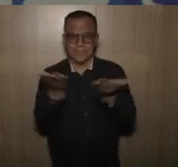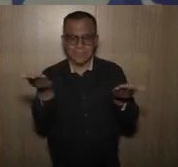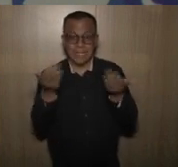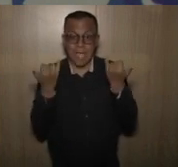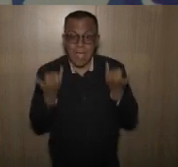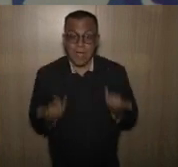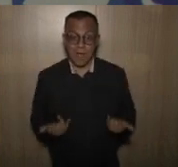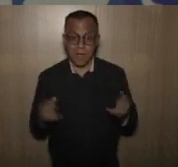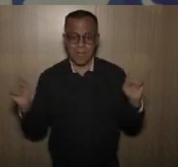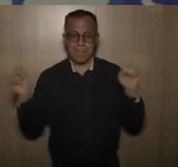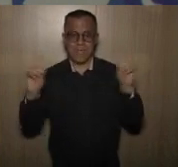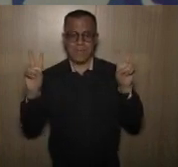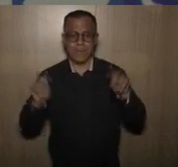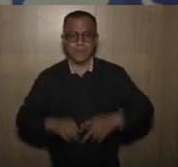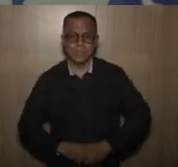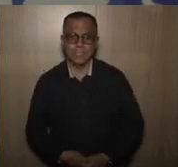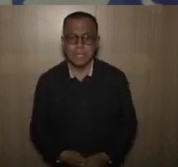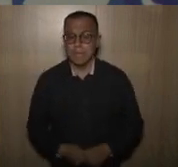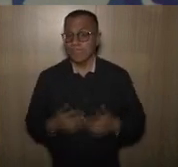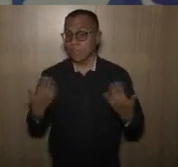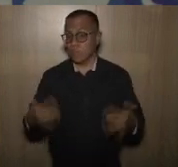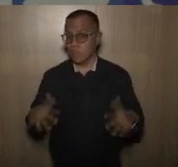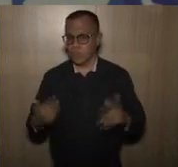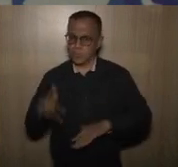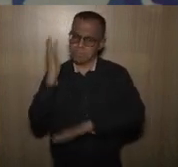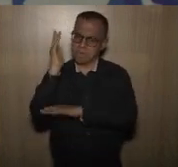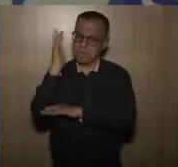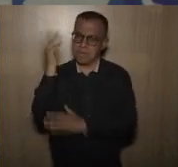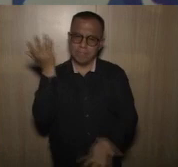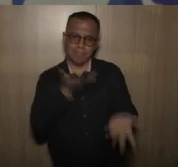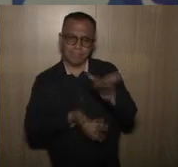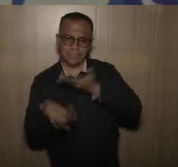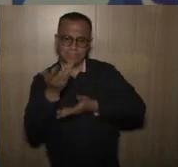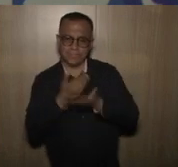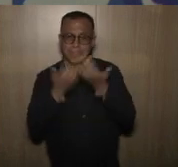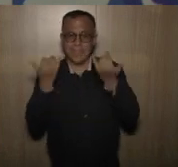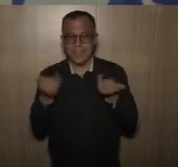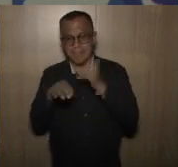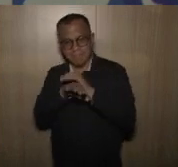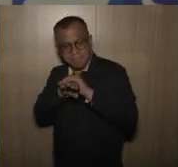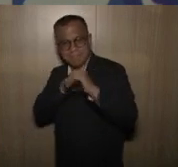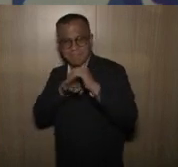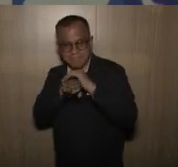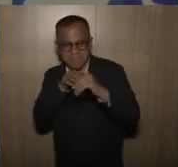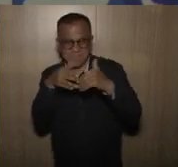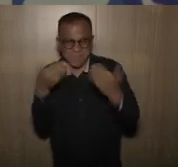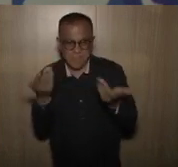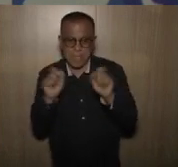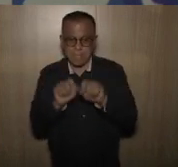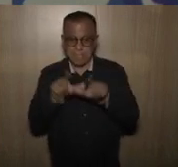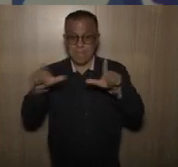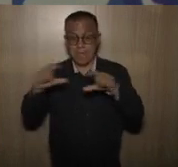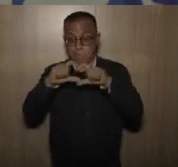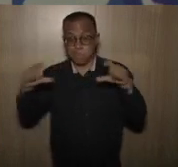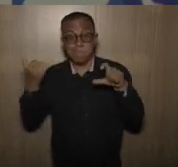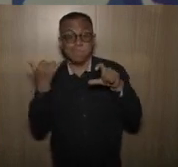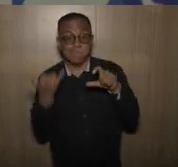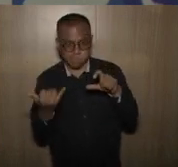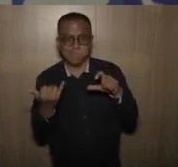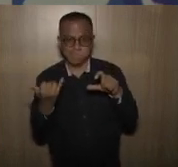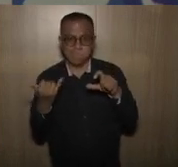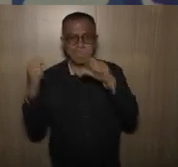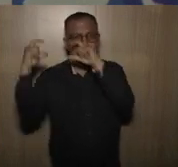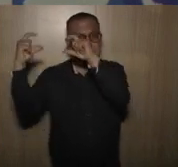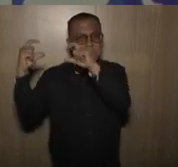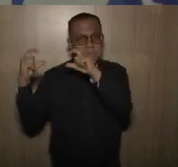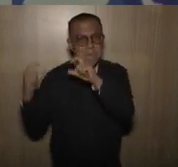en directo. Luego de este provechoso conversatorio, los invitamos una vez más a abrir el enlace que está apareciendo en este